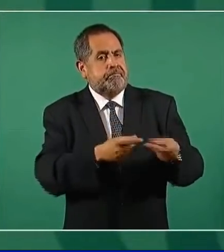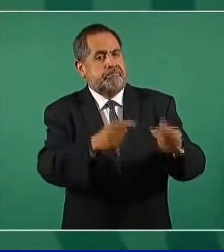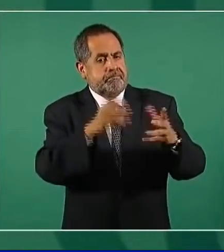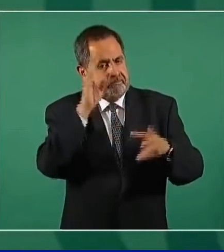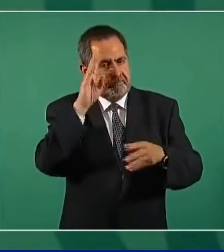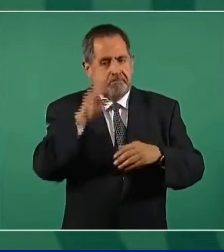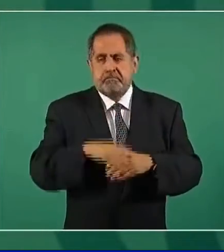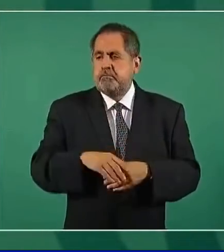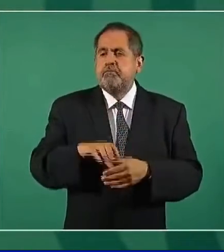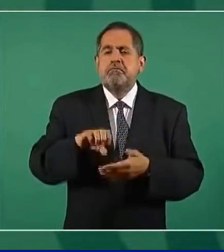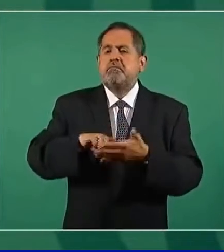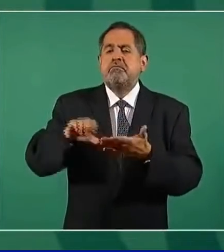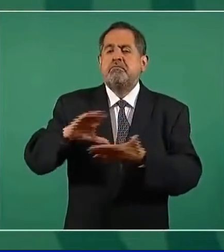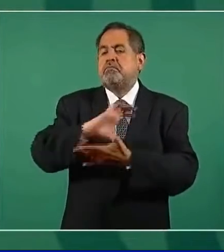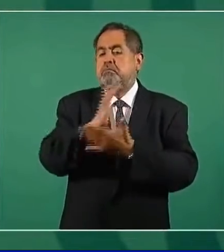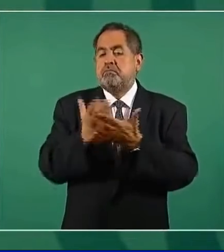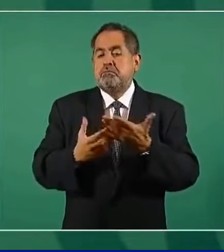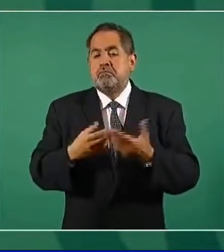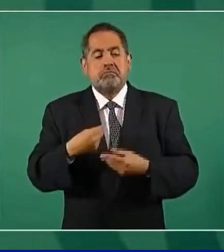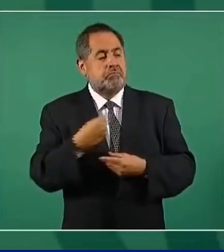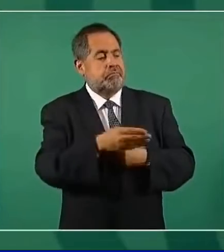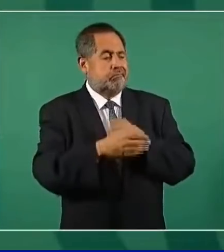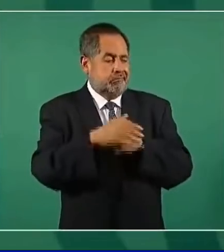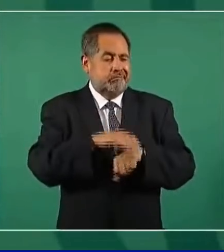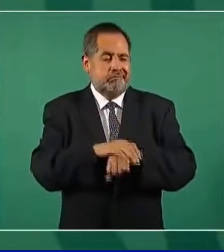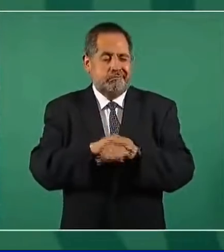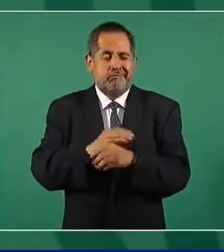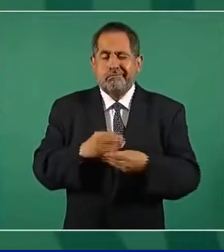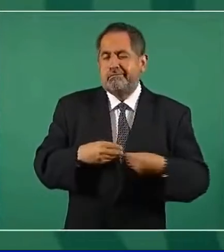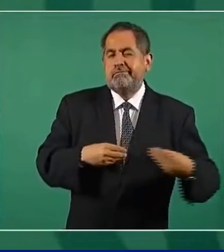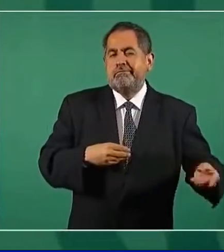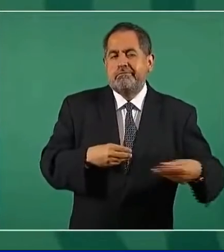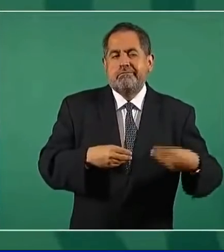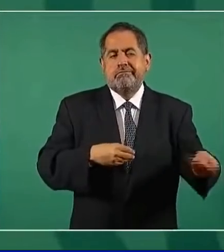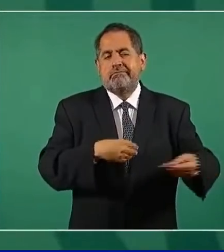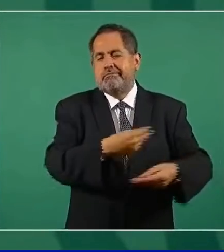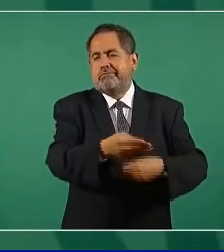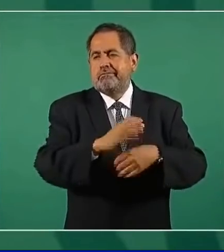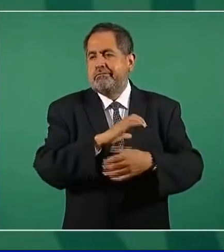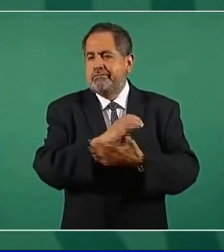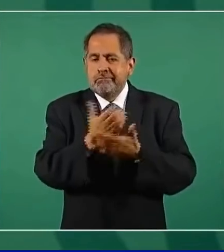dando los contratos a los amigos, a los familiares,